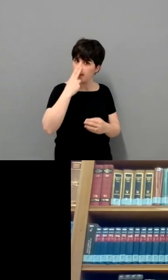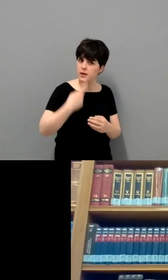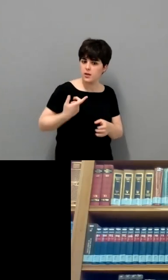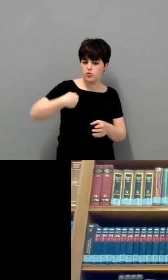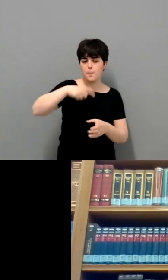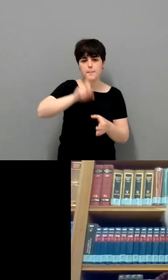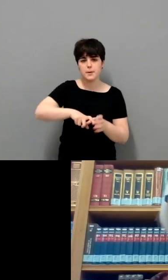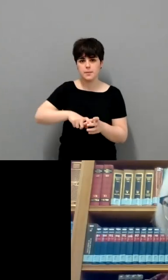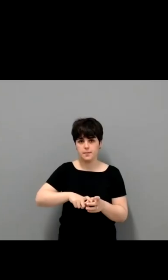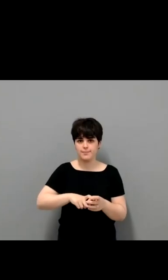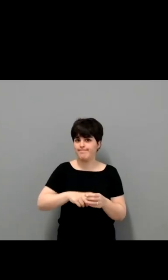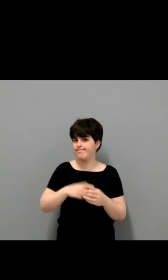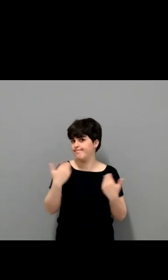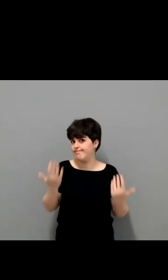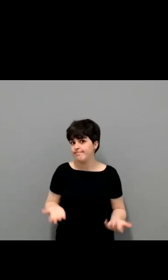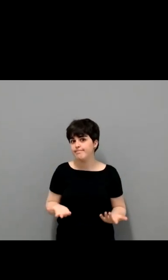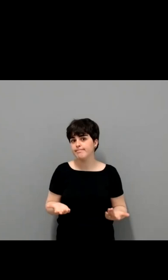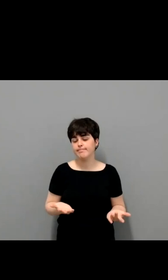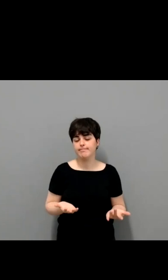participar. La verdad es que